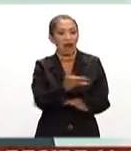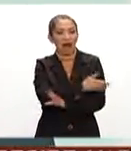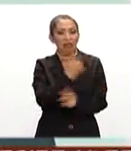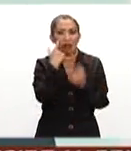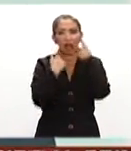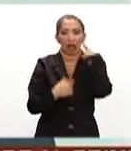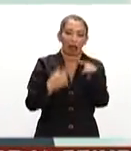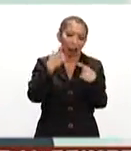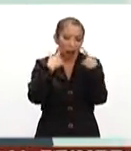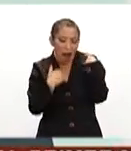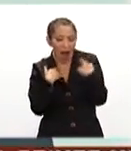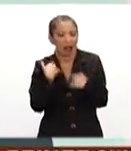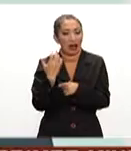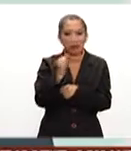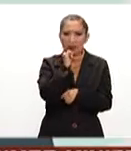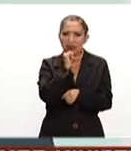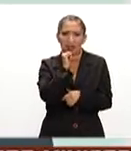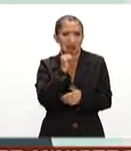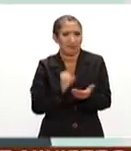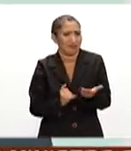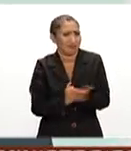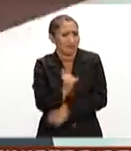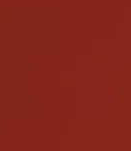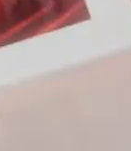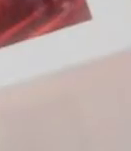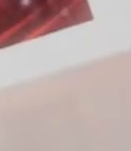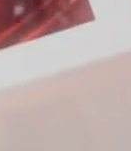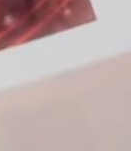lloriquear antes de que el juego acabe.